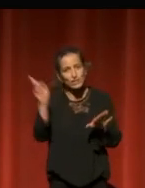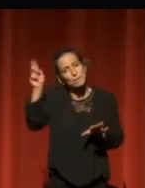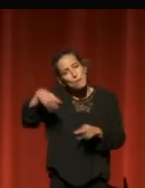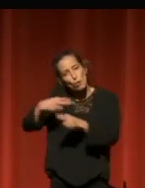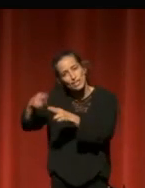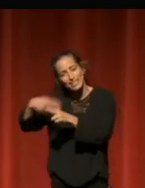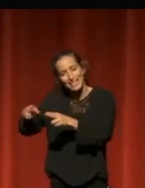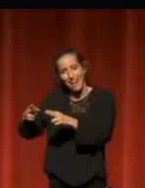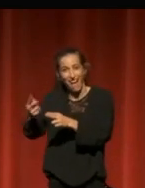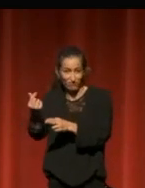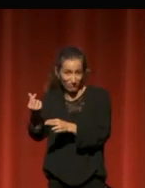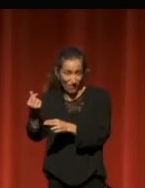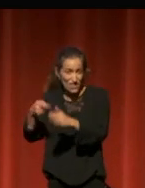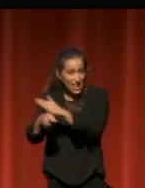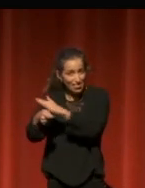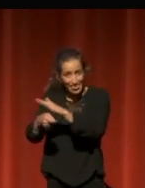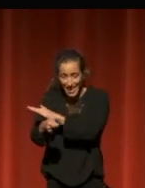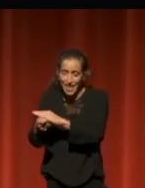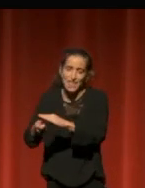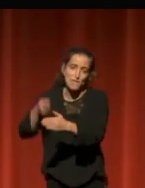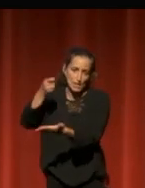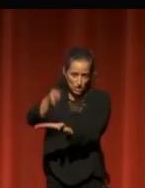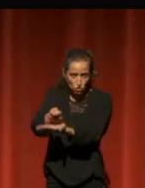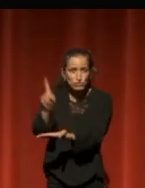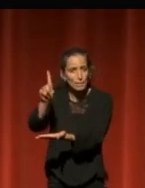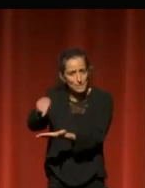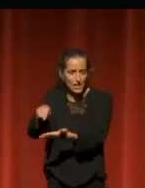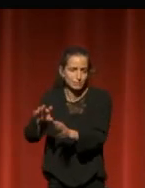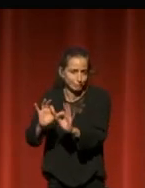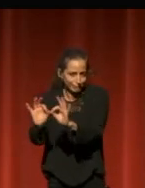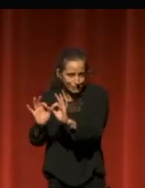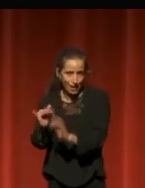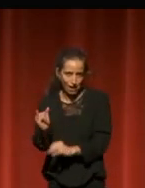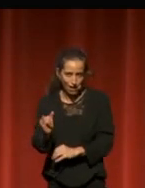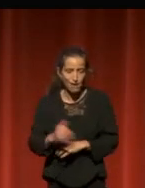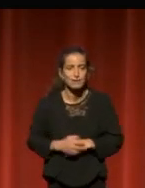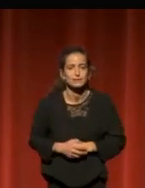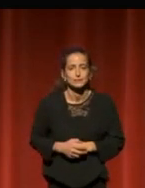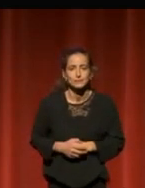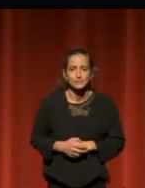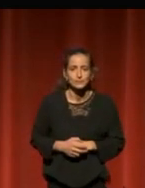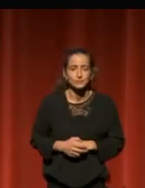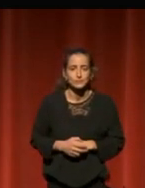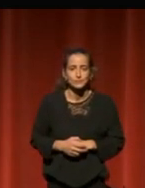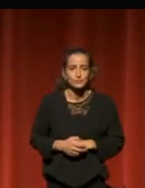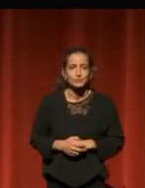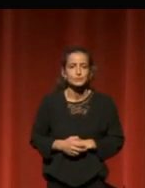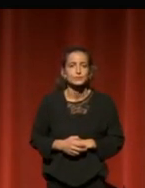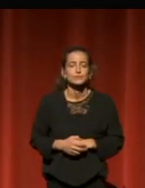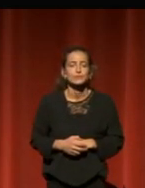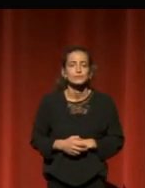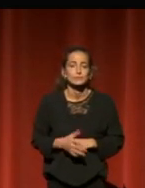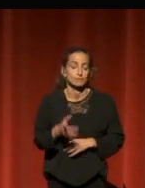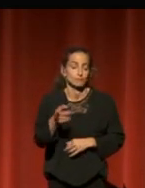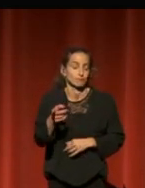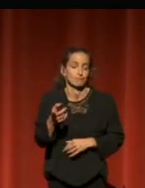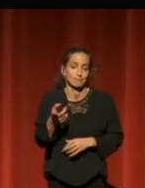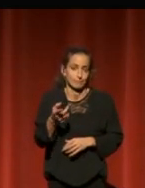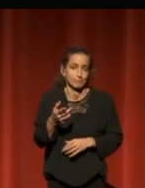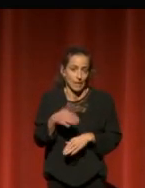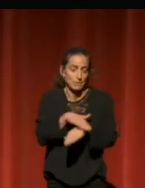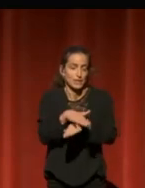financiera y de inversión, que también es eso, cómo se plantea la